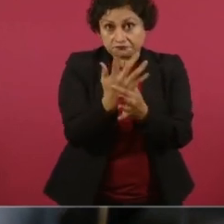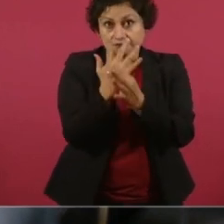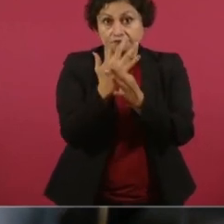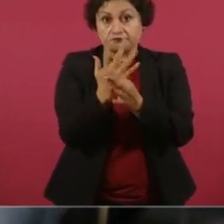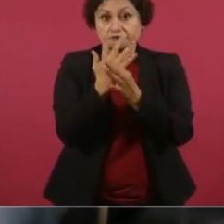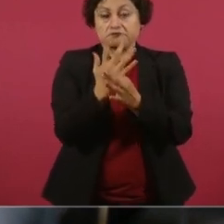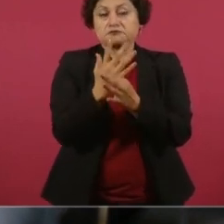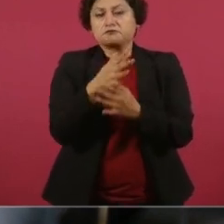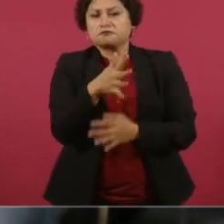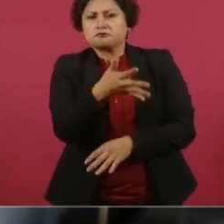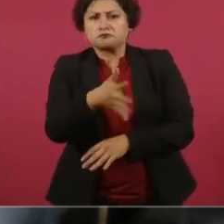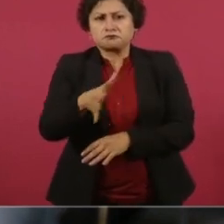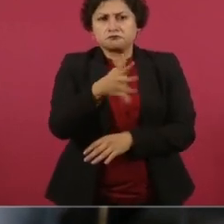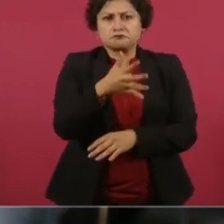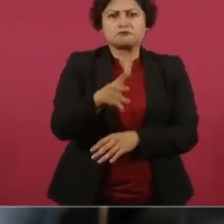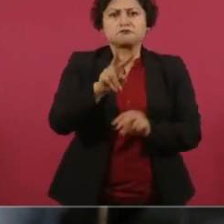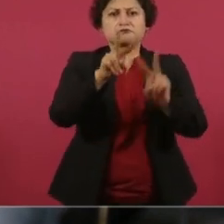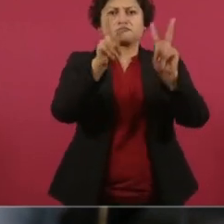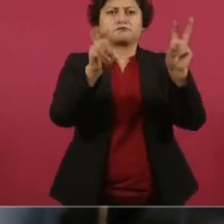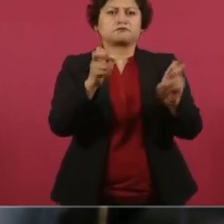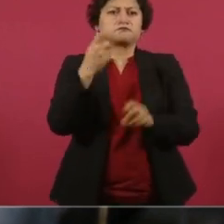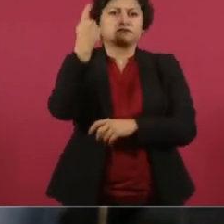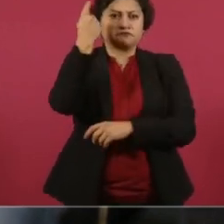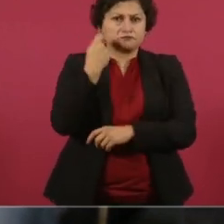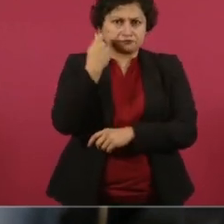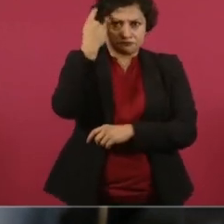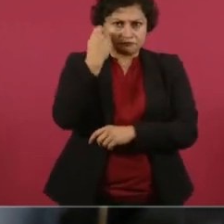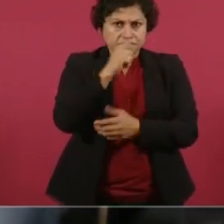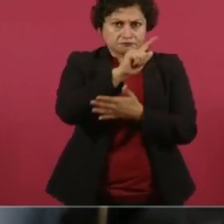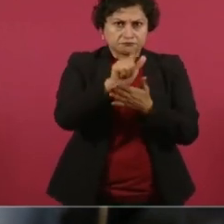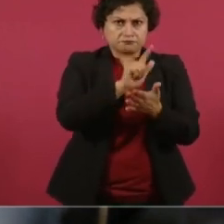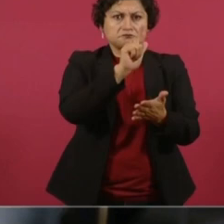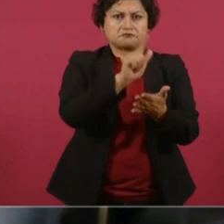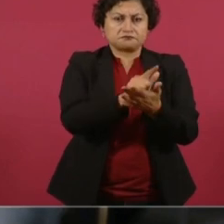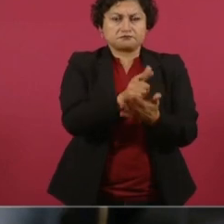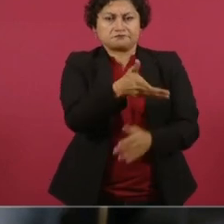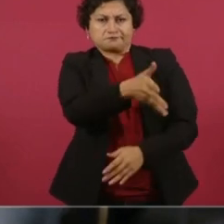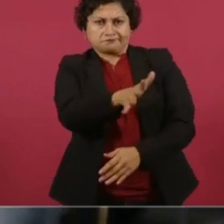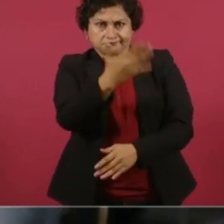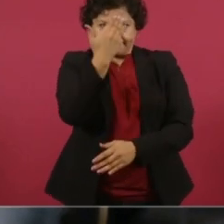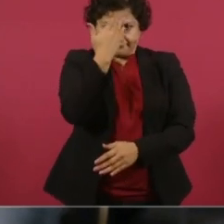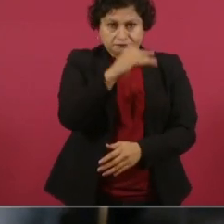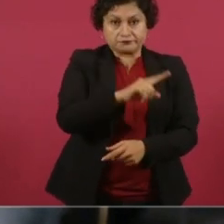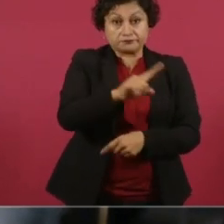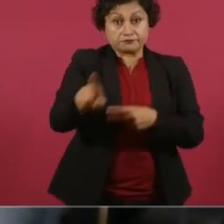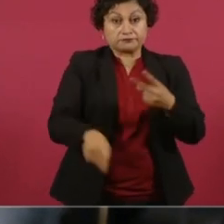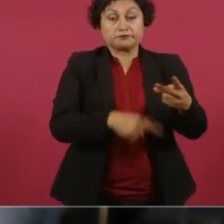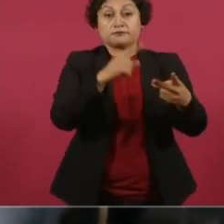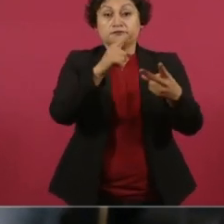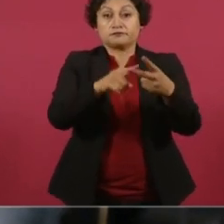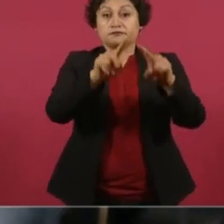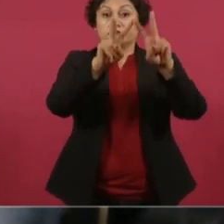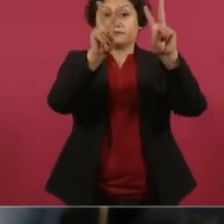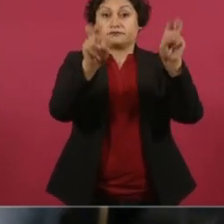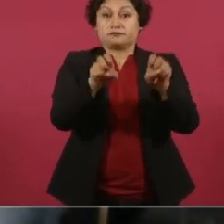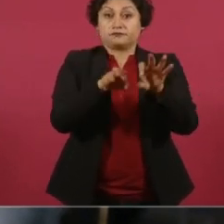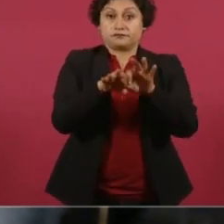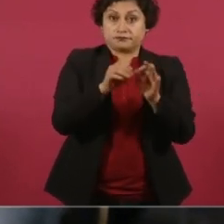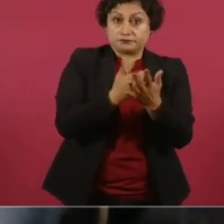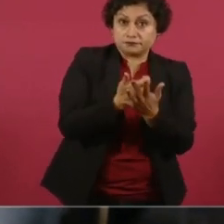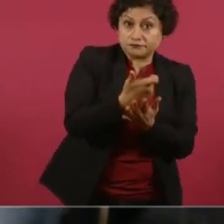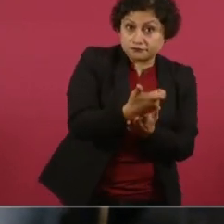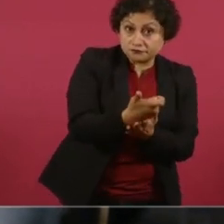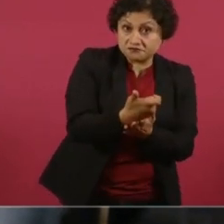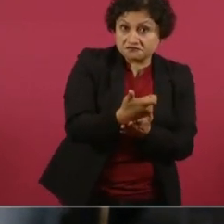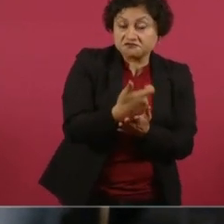el esbozo de pensiones. En la de salarios es a mí donde me gustaría preguntarle si viene algún tipo